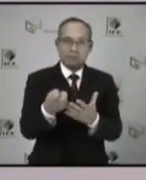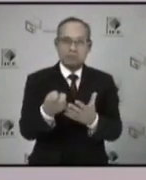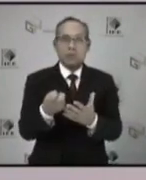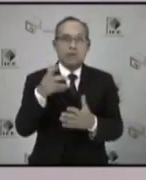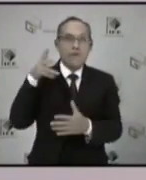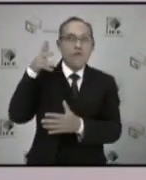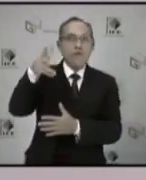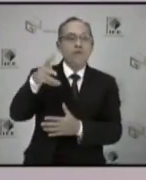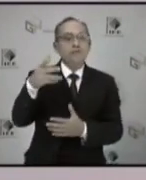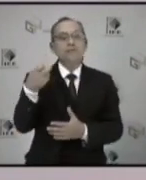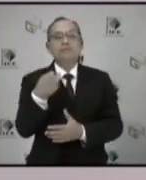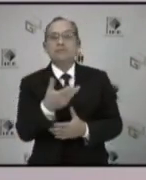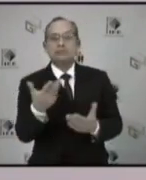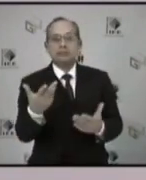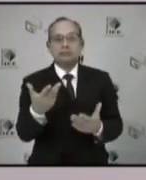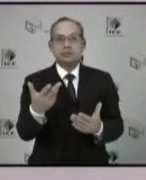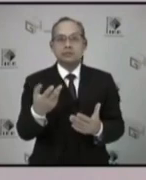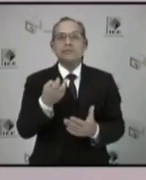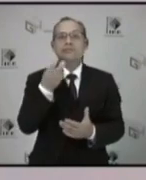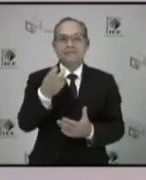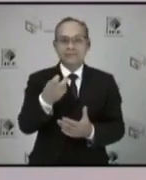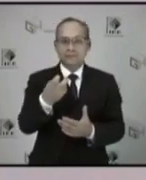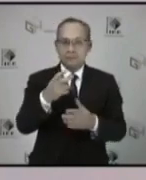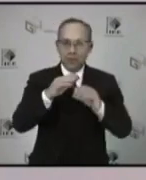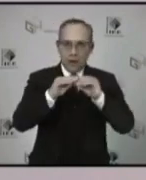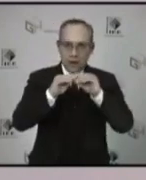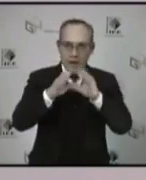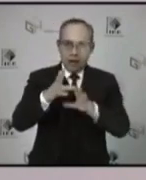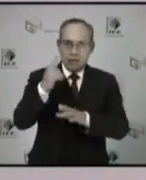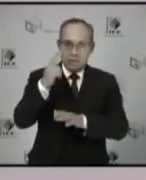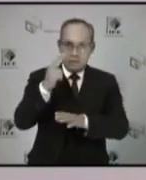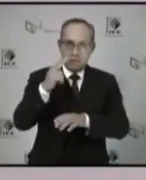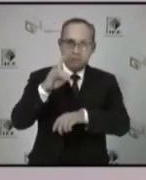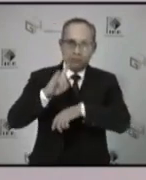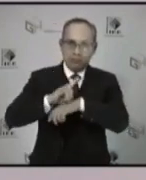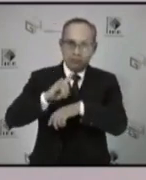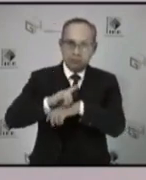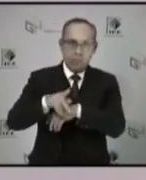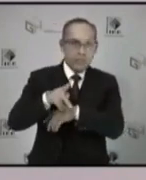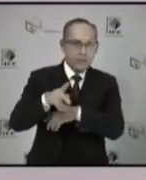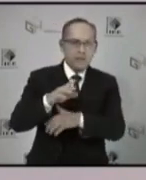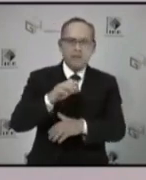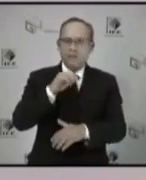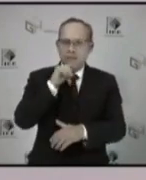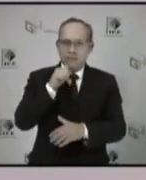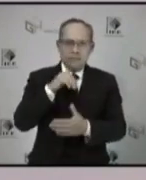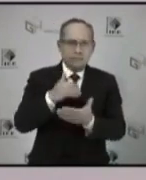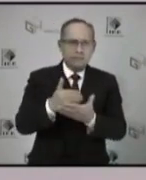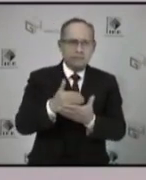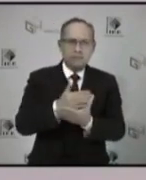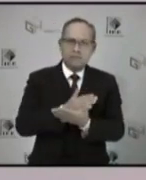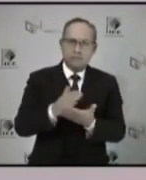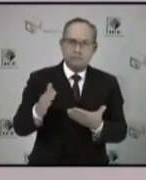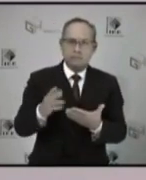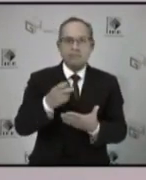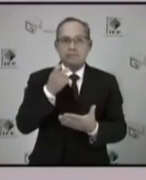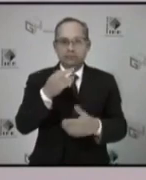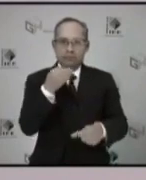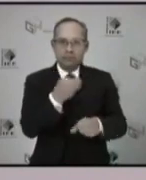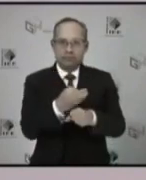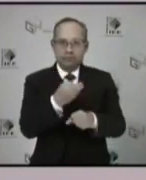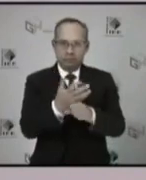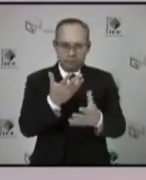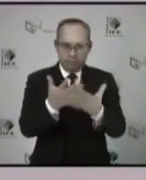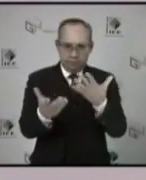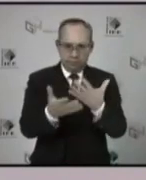claro. Fuera simulaciones, si no actuamos, nuestro futuro será de